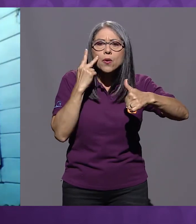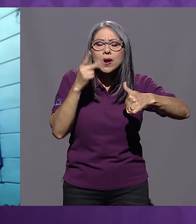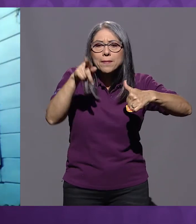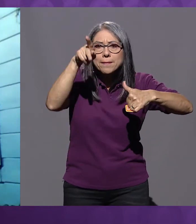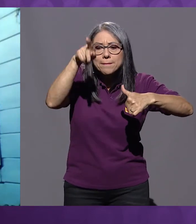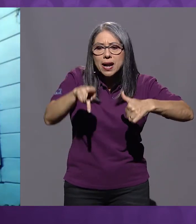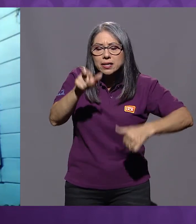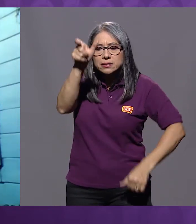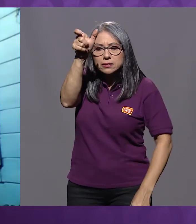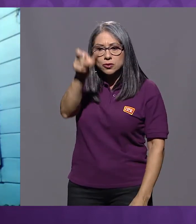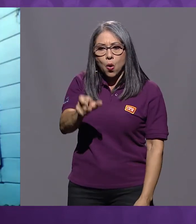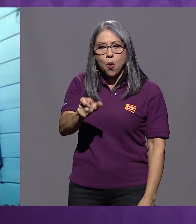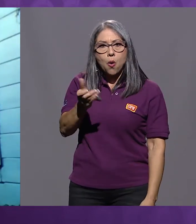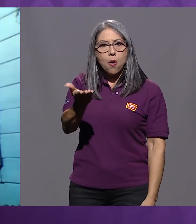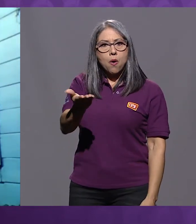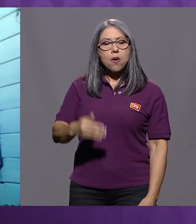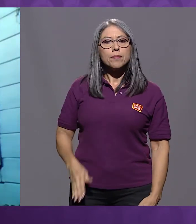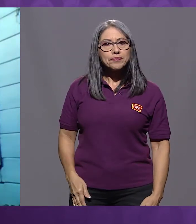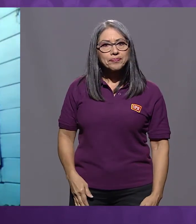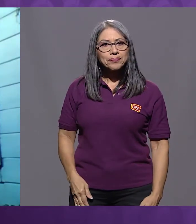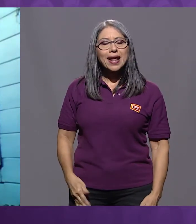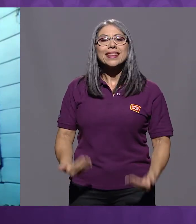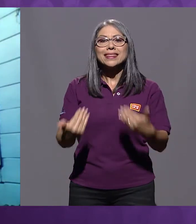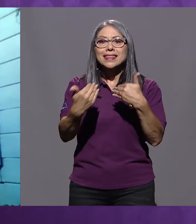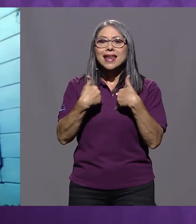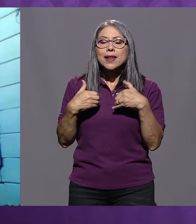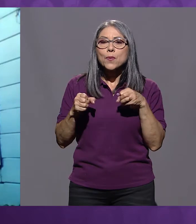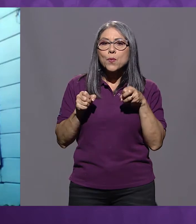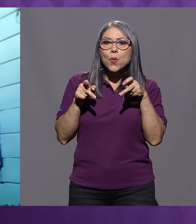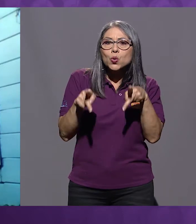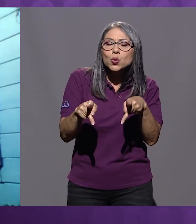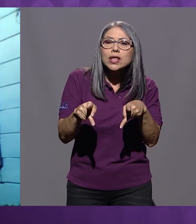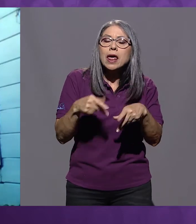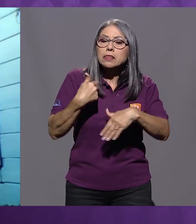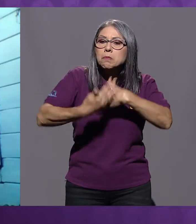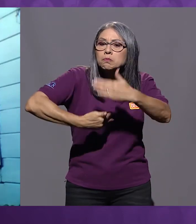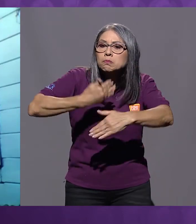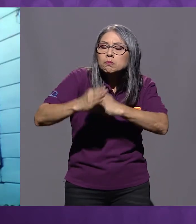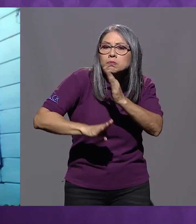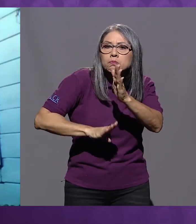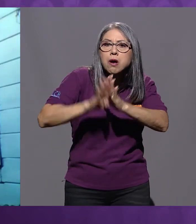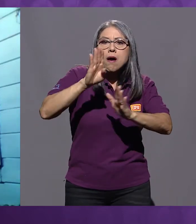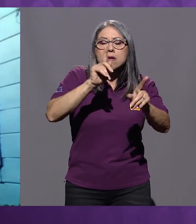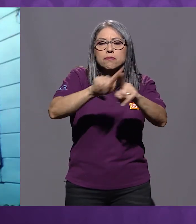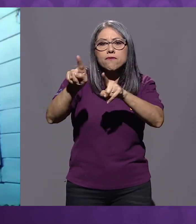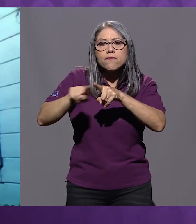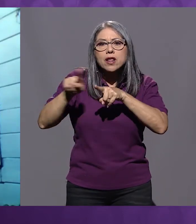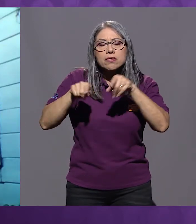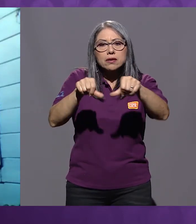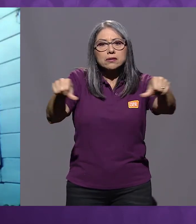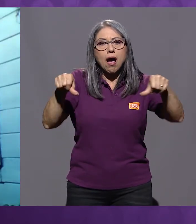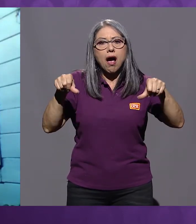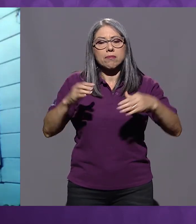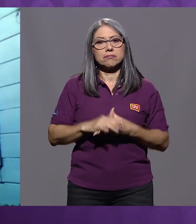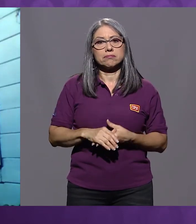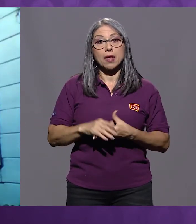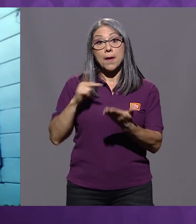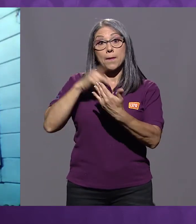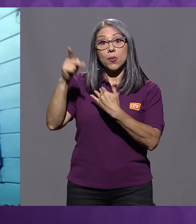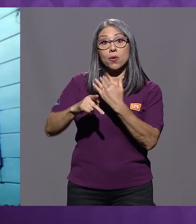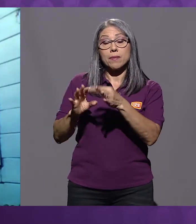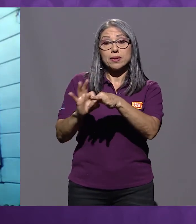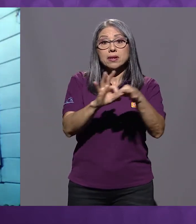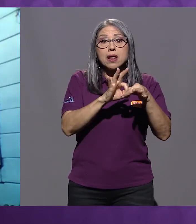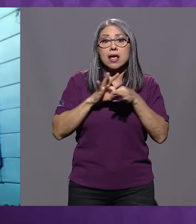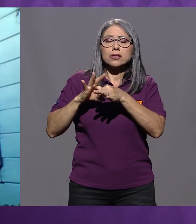poder tener el chance y la oportunidad de desarrollarnos en los diferentes campos. Y vemos que esto en Nexos